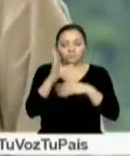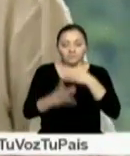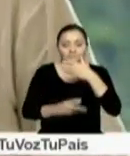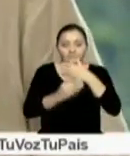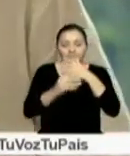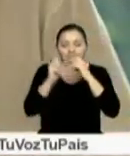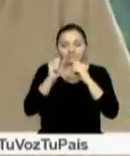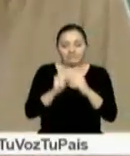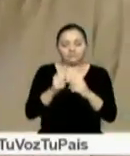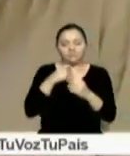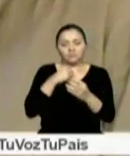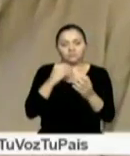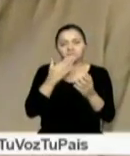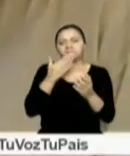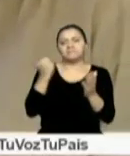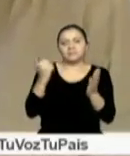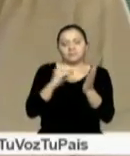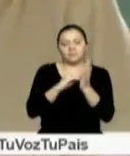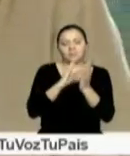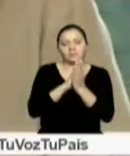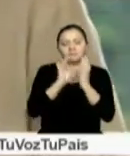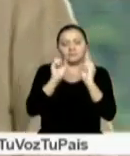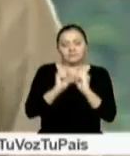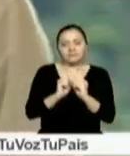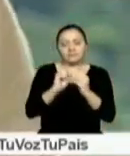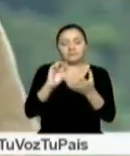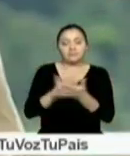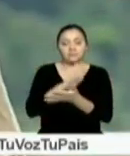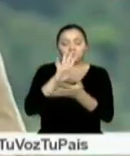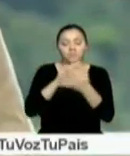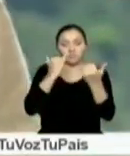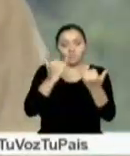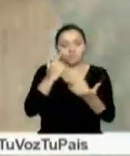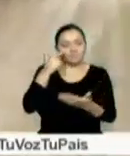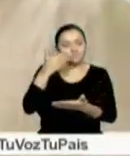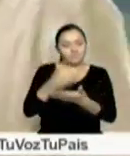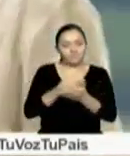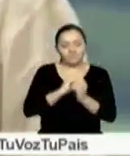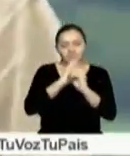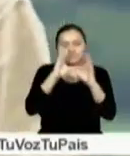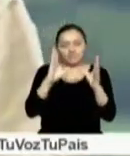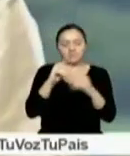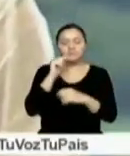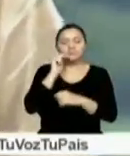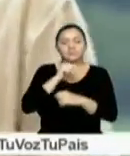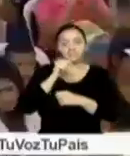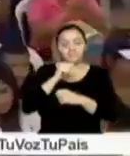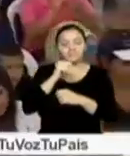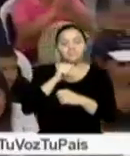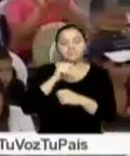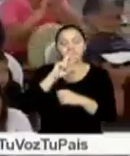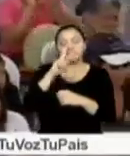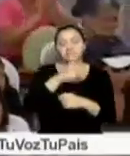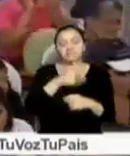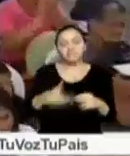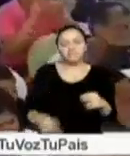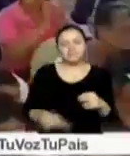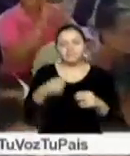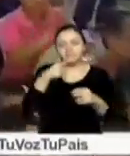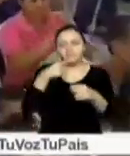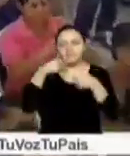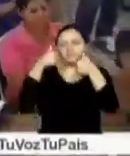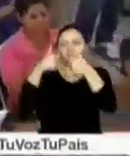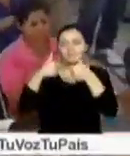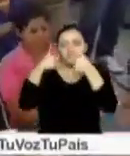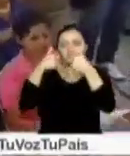que quedaría mejor que antes y esta unidad educativa es una prueba de ello el segundo mandatario también condenó la propuesta de